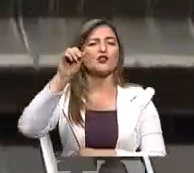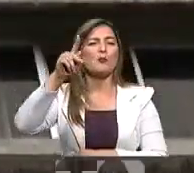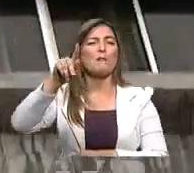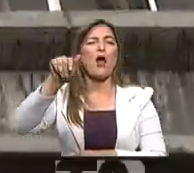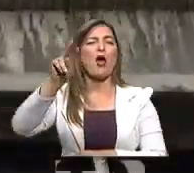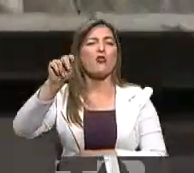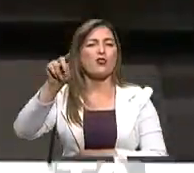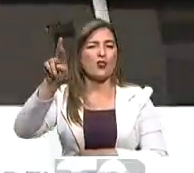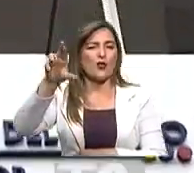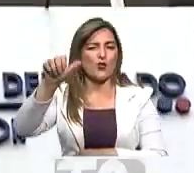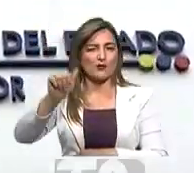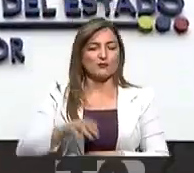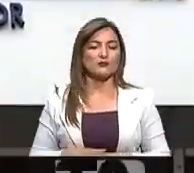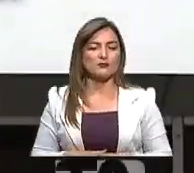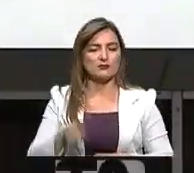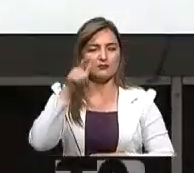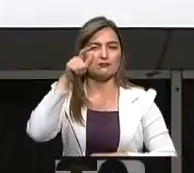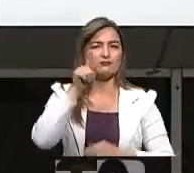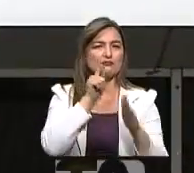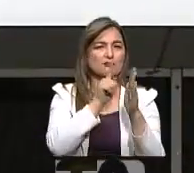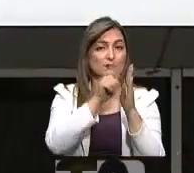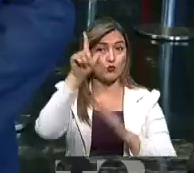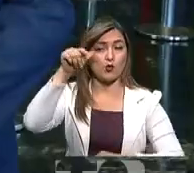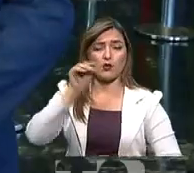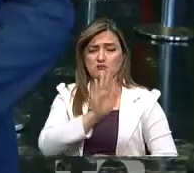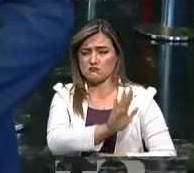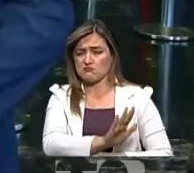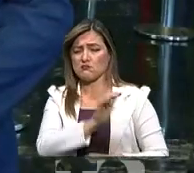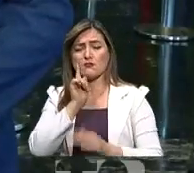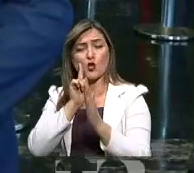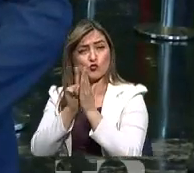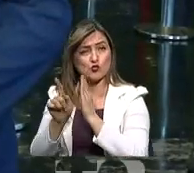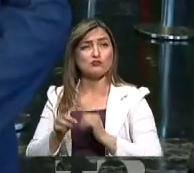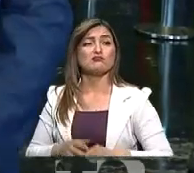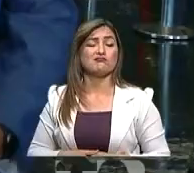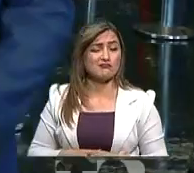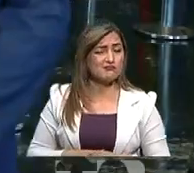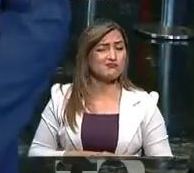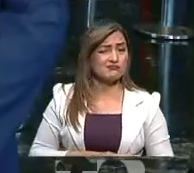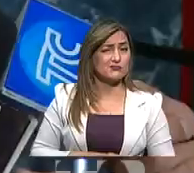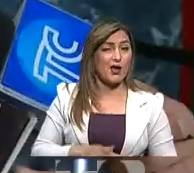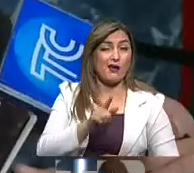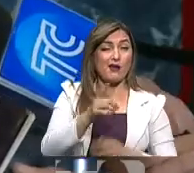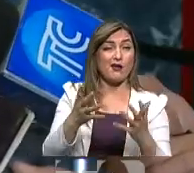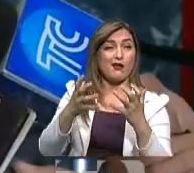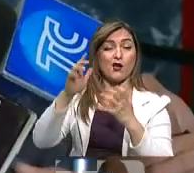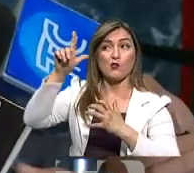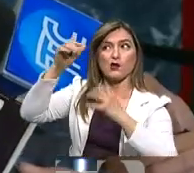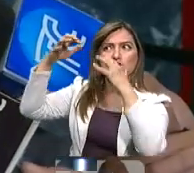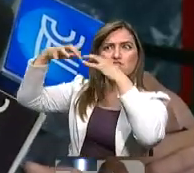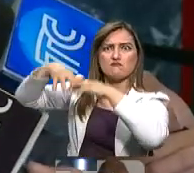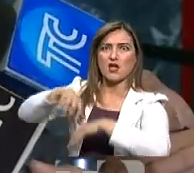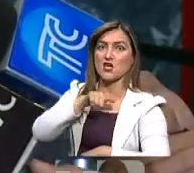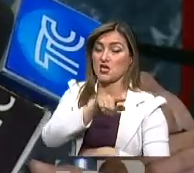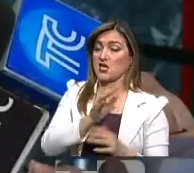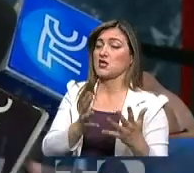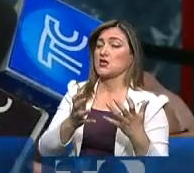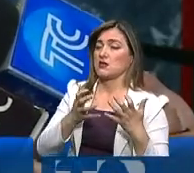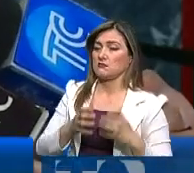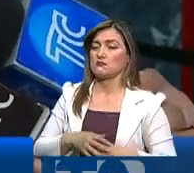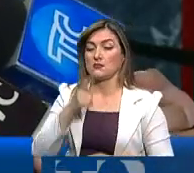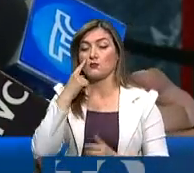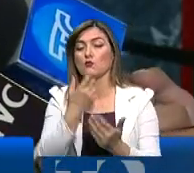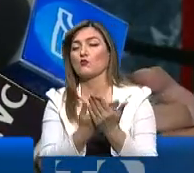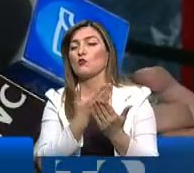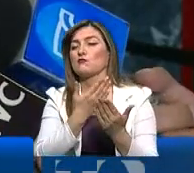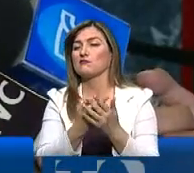Se anuncian denuncias ante la Fiscalía desde el gobierno sobre una posible desestabilización. Se está terminando de comprobar la